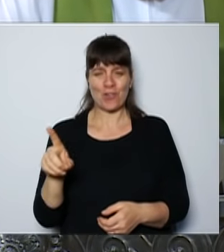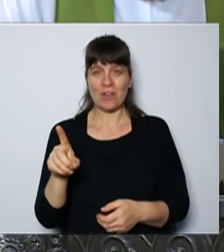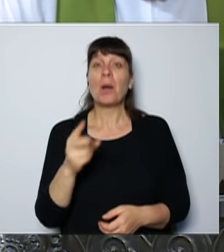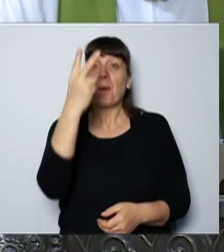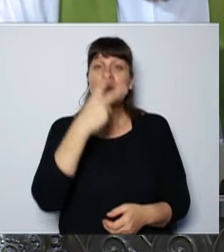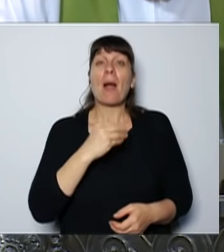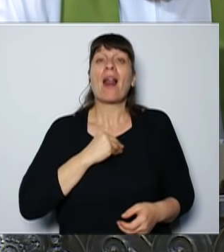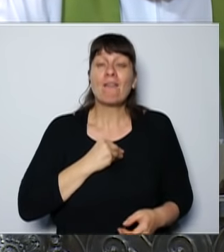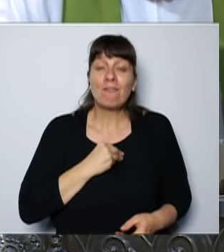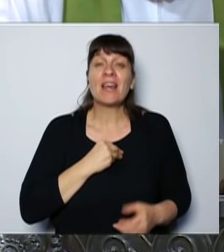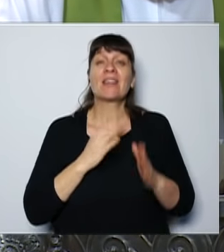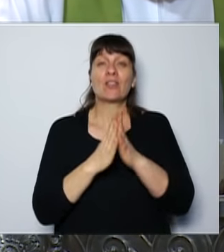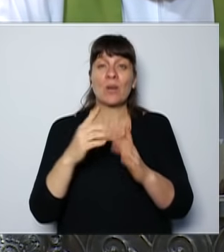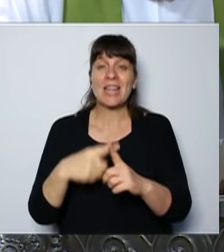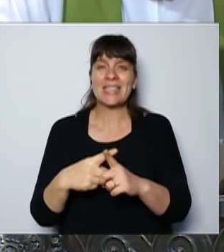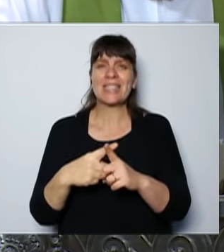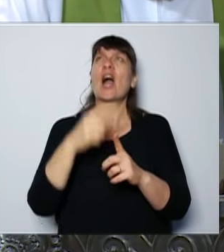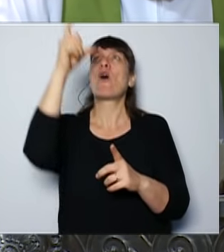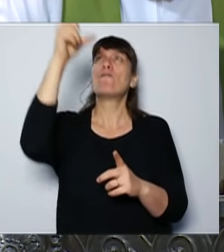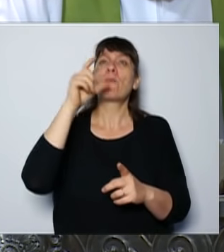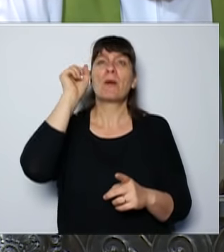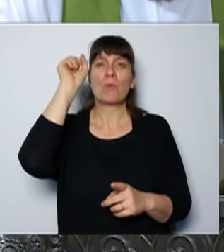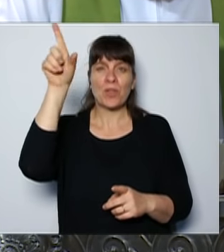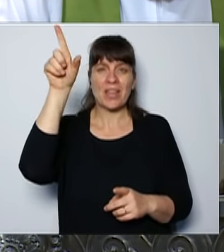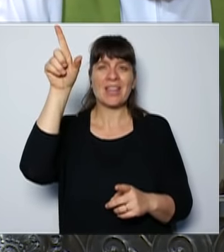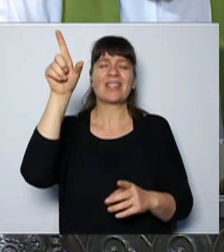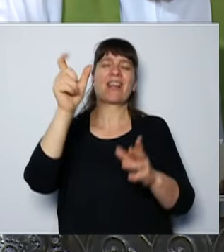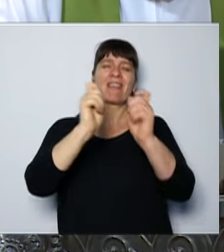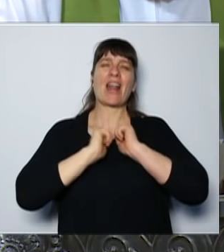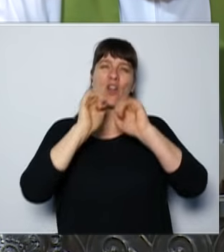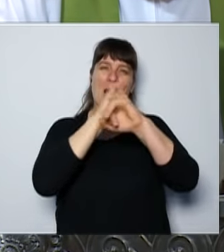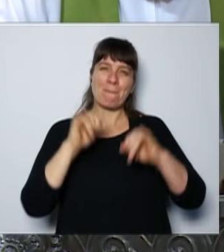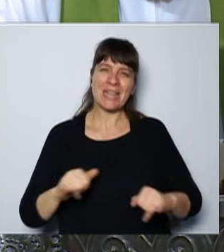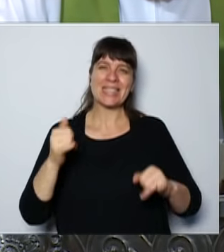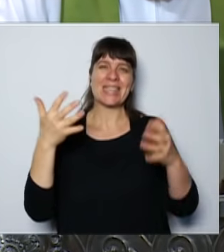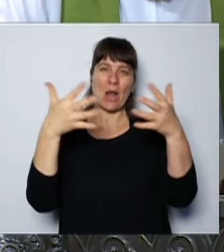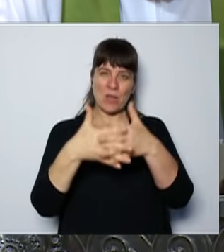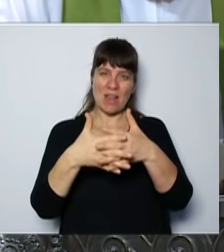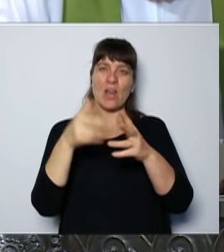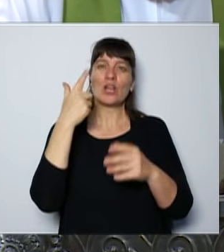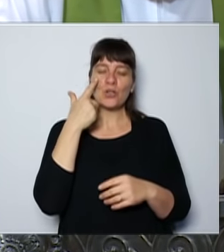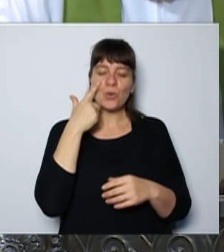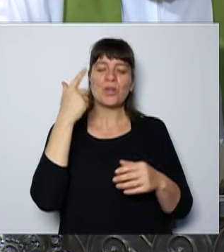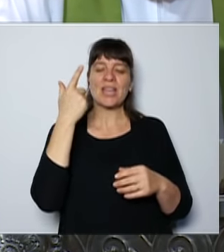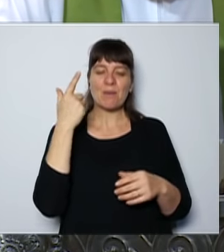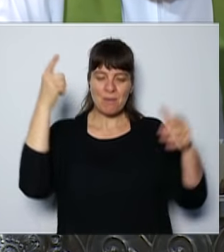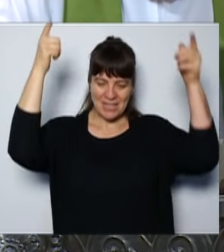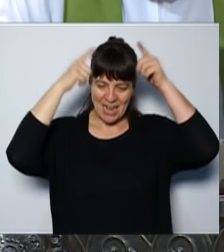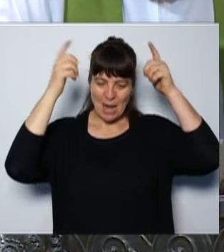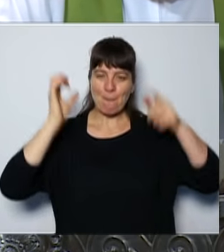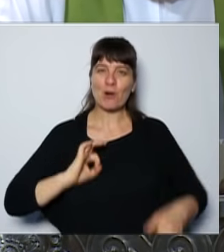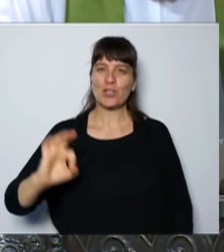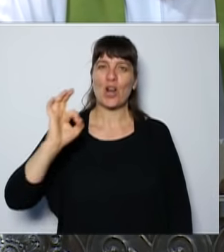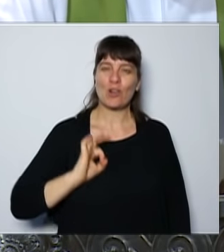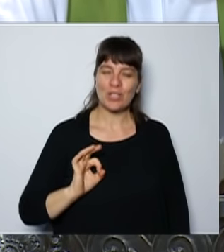nuestros pecados, sino la fe de tu Iglesia, y conforme a tu palabra, concédele la paz y la unidad. Tú que vives y reinas